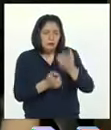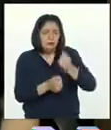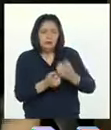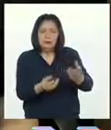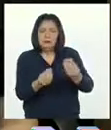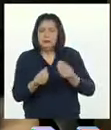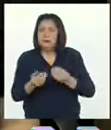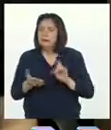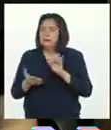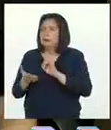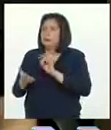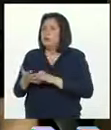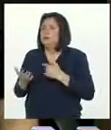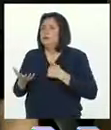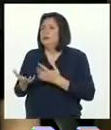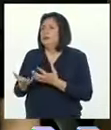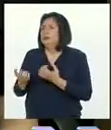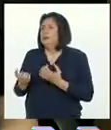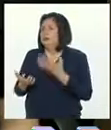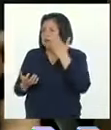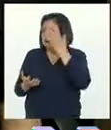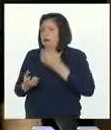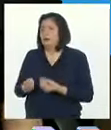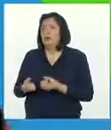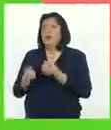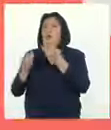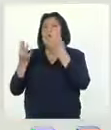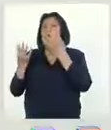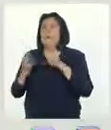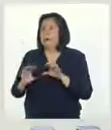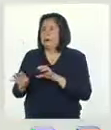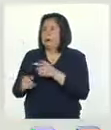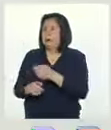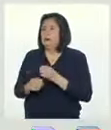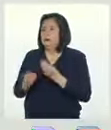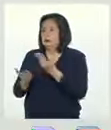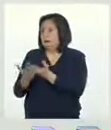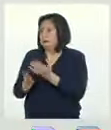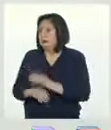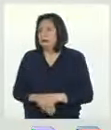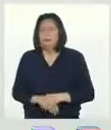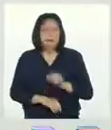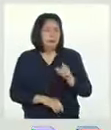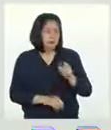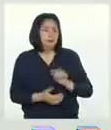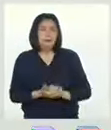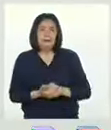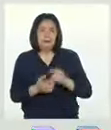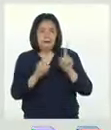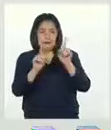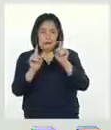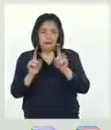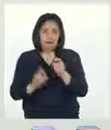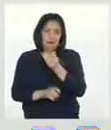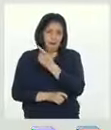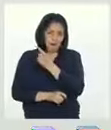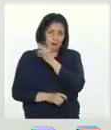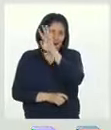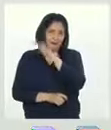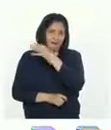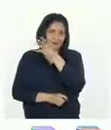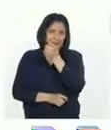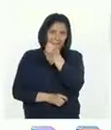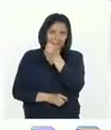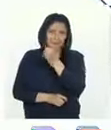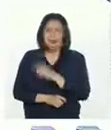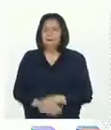además yo quisiera saber cuántas acciones debo proponer. Bien, aquí tenemos las preguntas en un esquema.